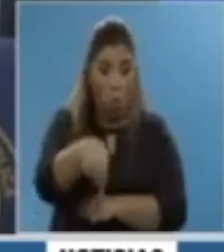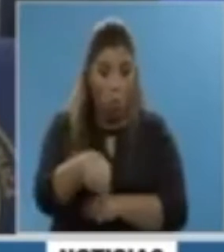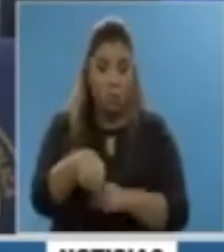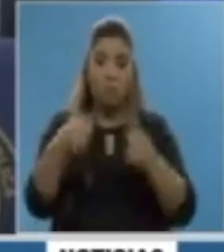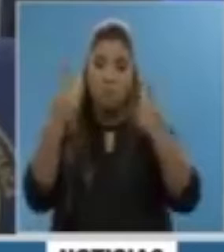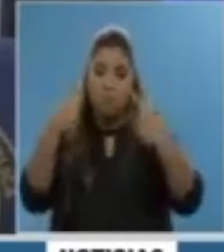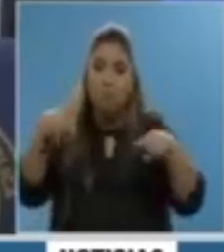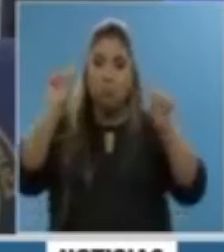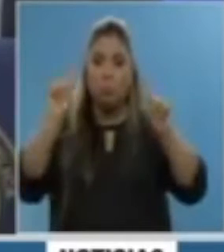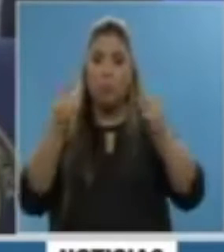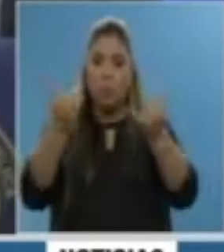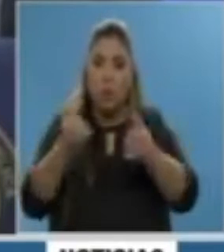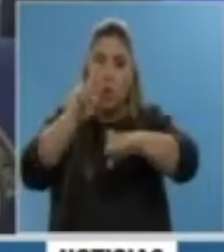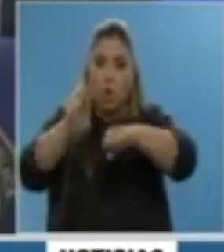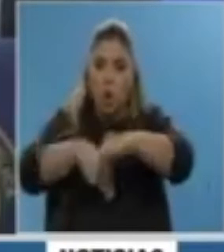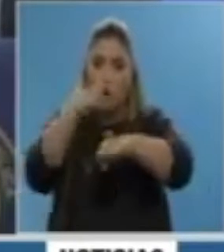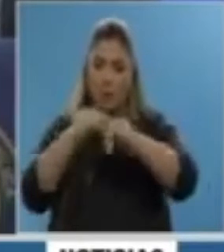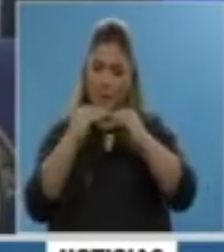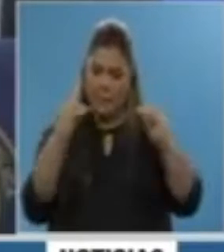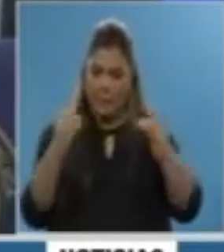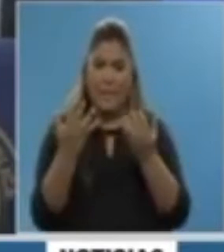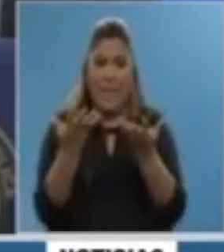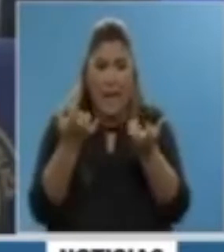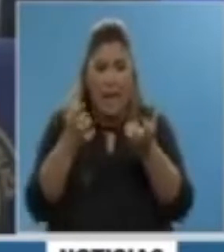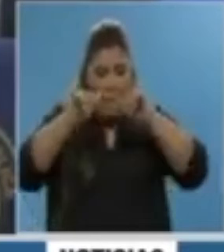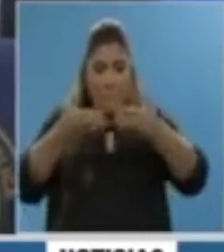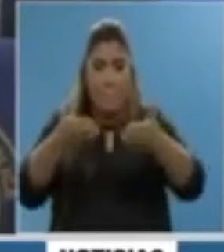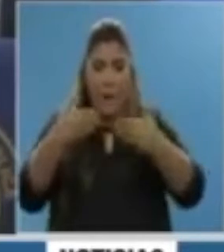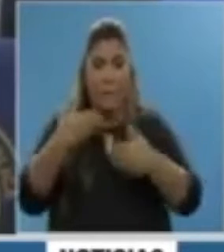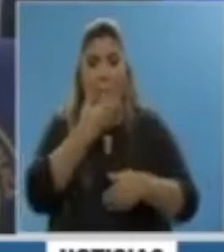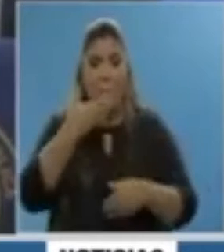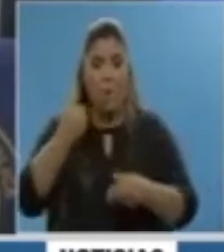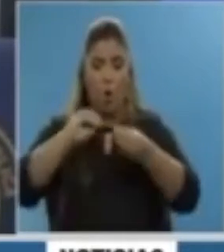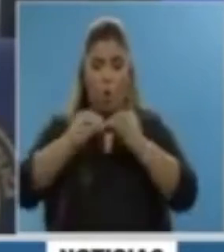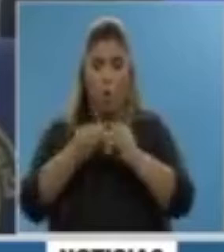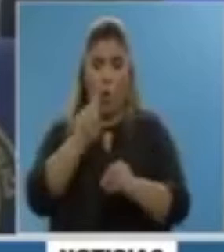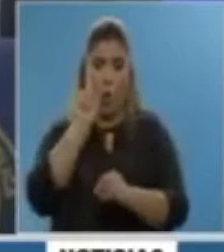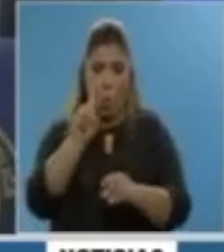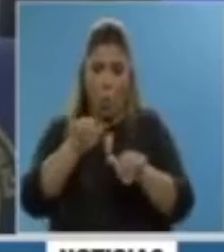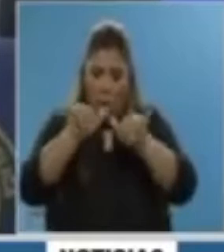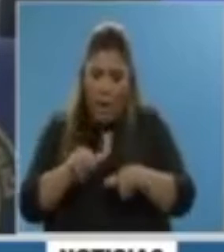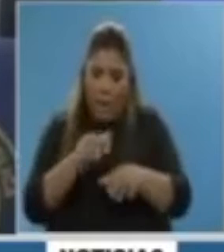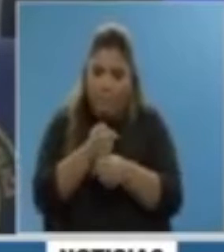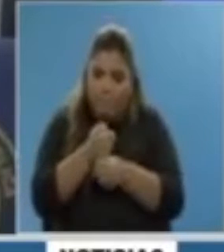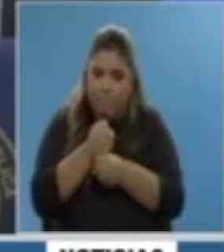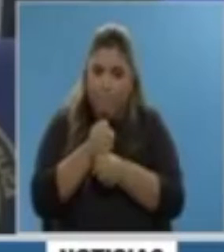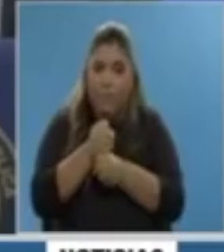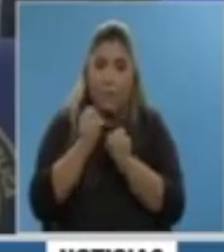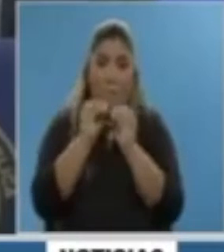logrado estabilizar muy cerca del 1, que era esa meta inicial que teníamos al inicio de las medidas de